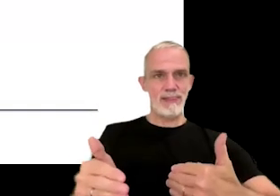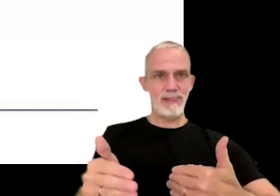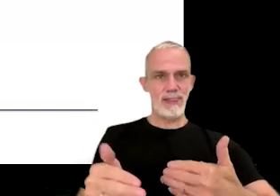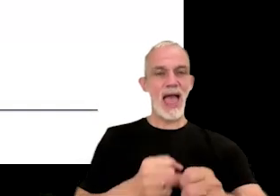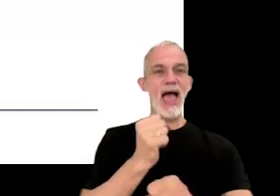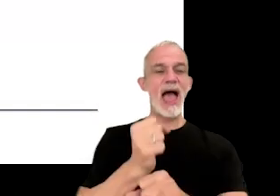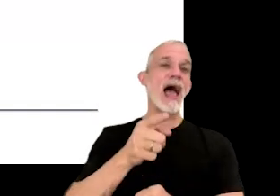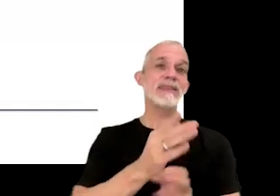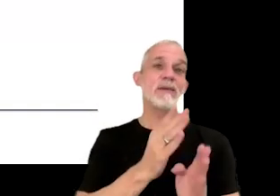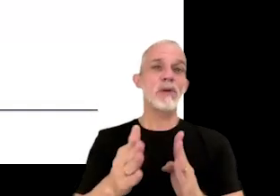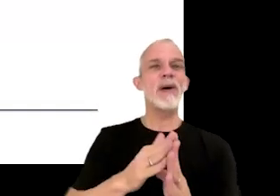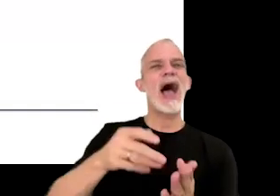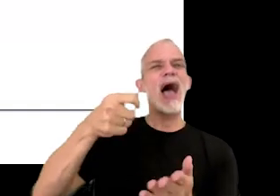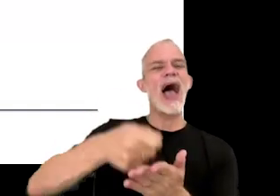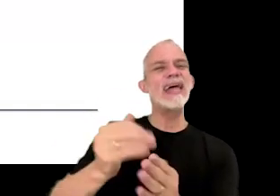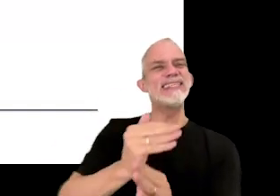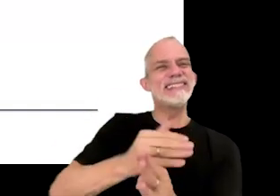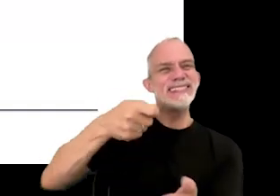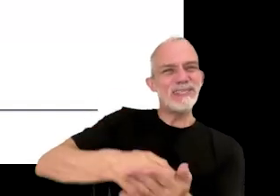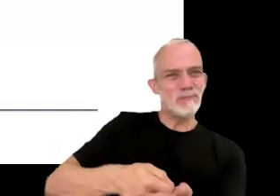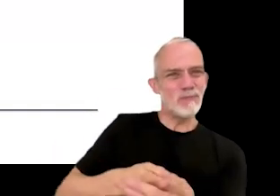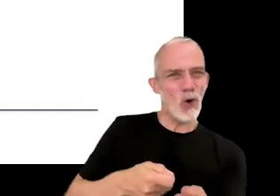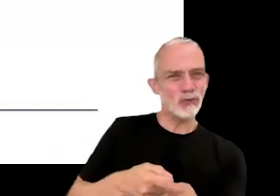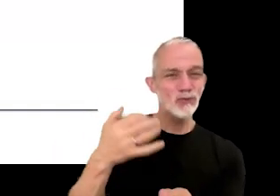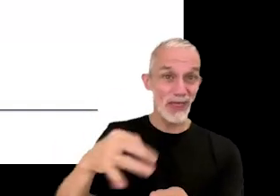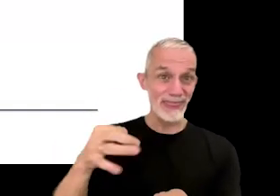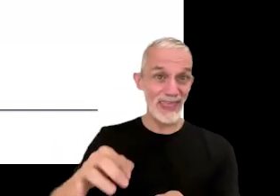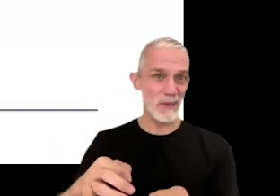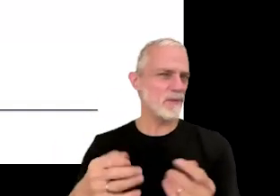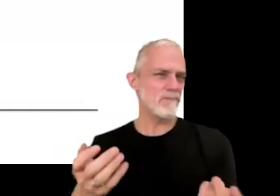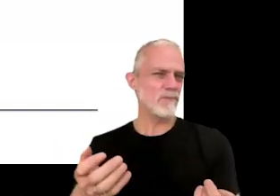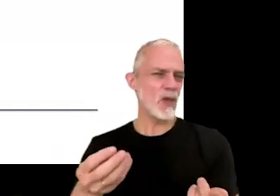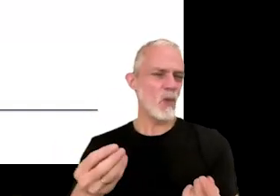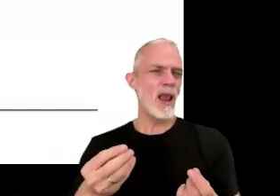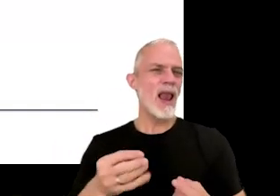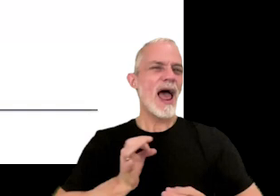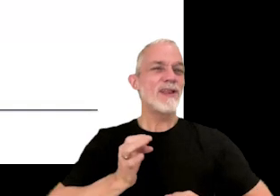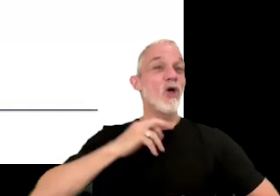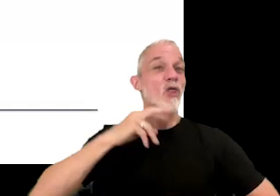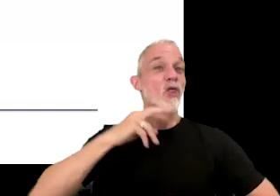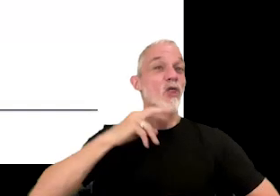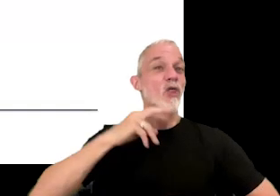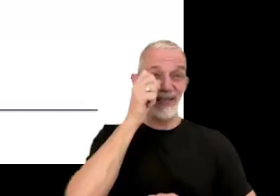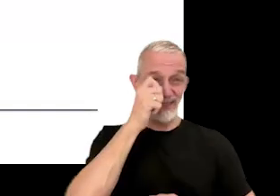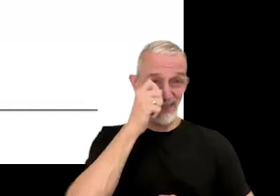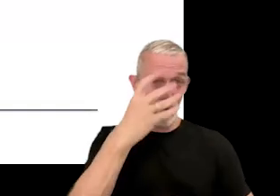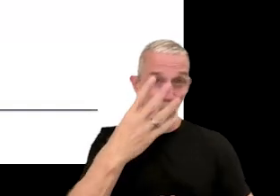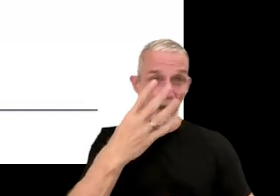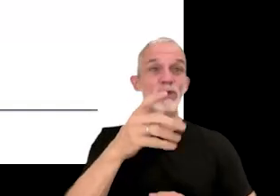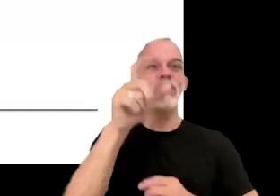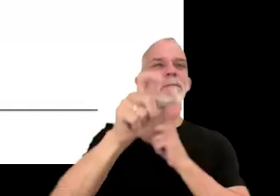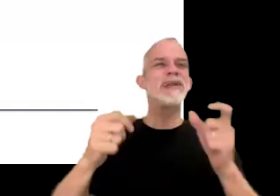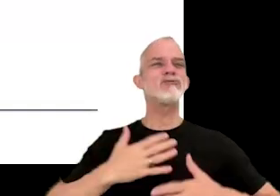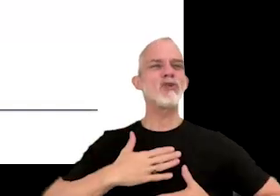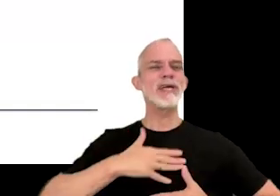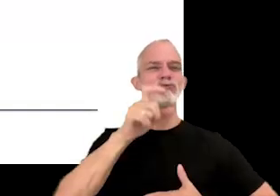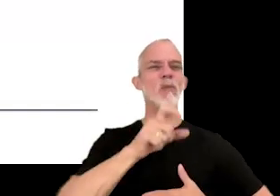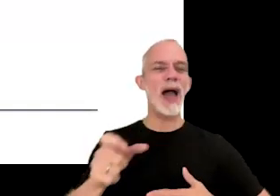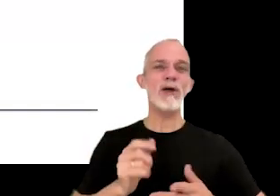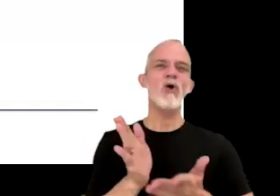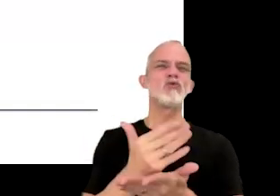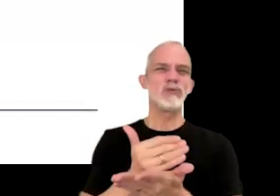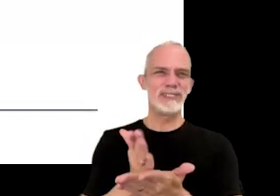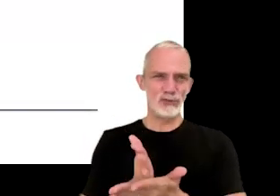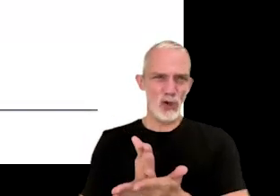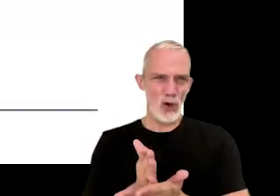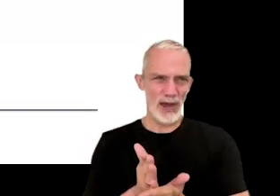los anticipos correspondientes al 2024 de personas humanas y sucesiones